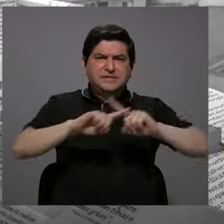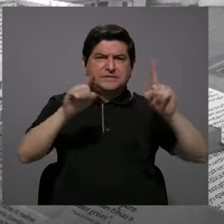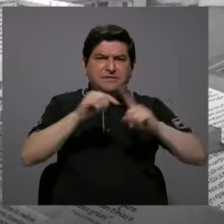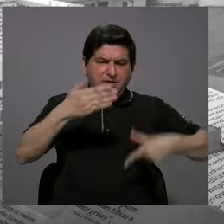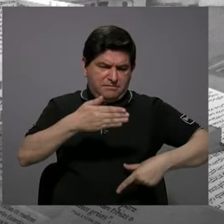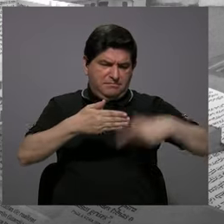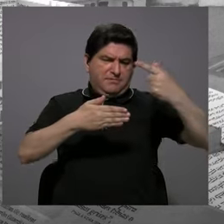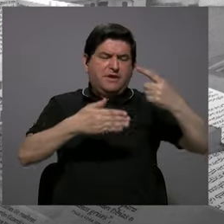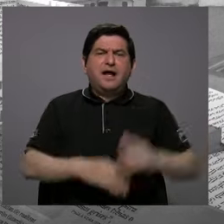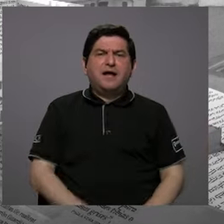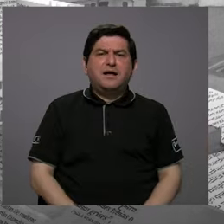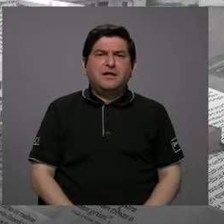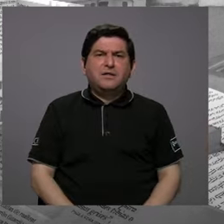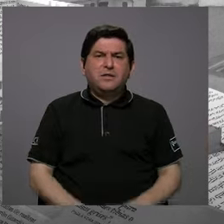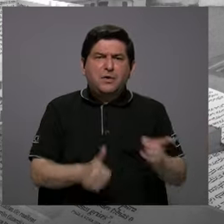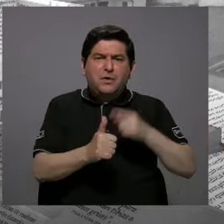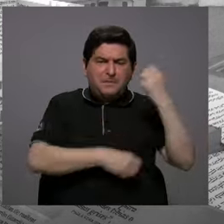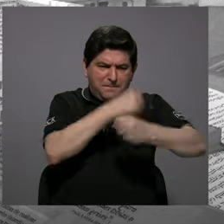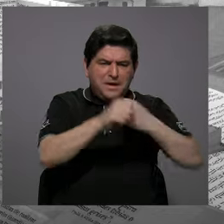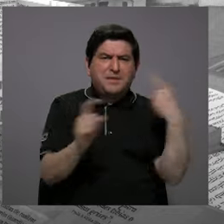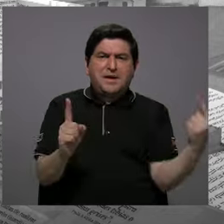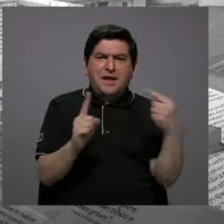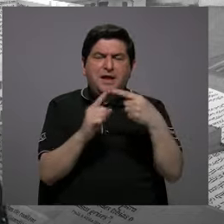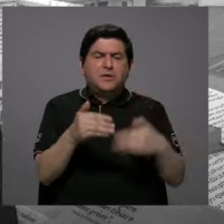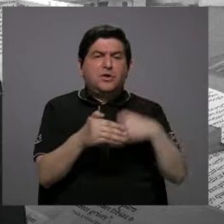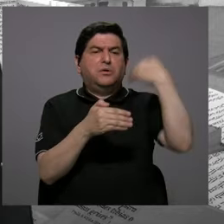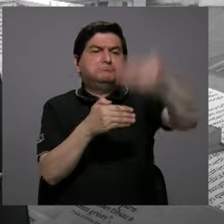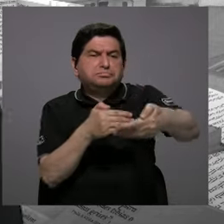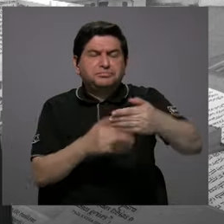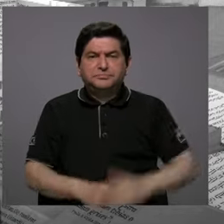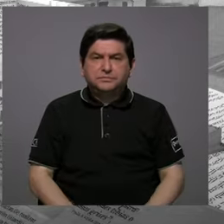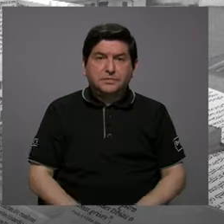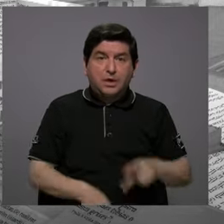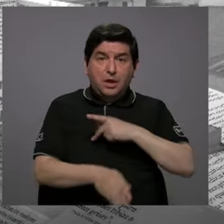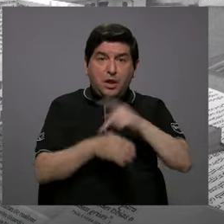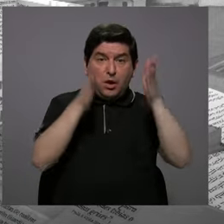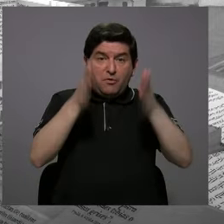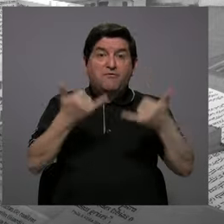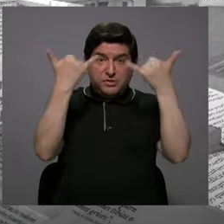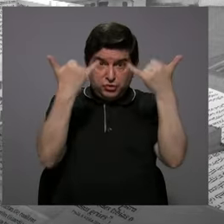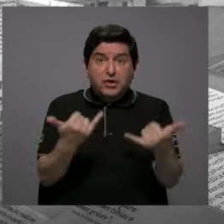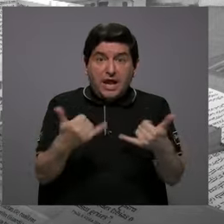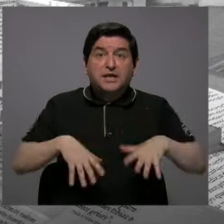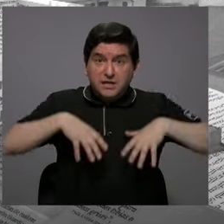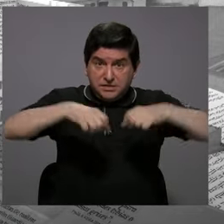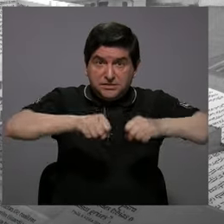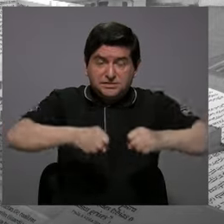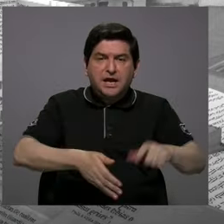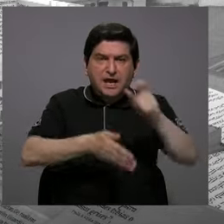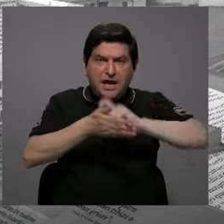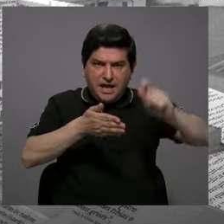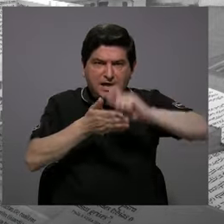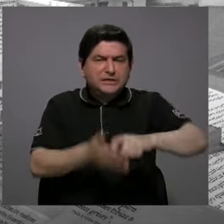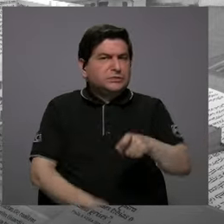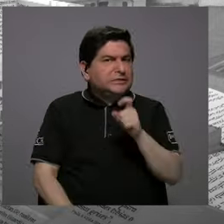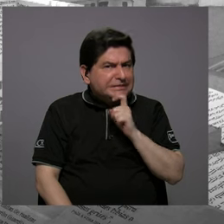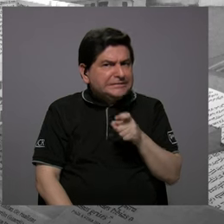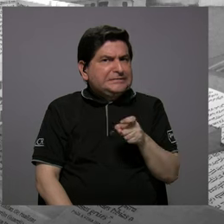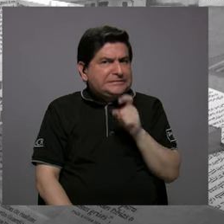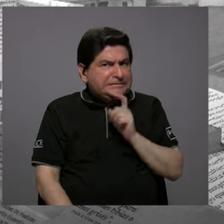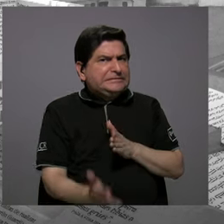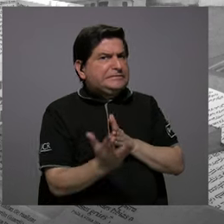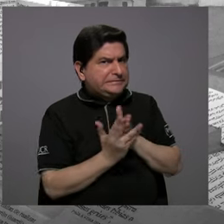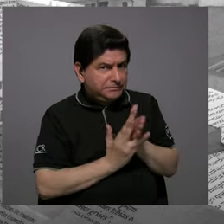eh desde primer año hasta más allá a profesionales ya formados la escuela me está costando más